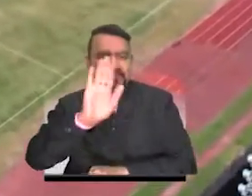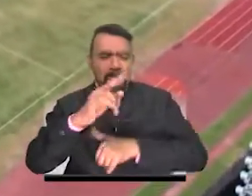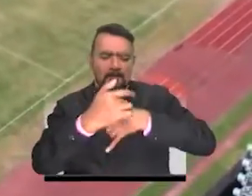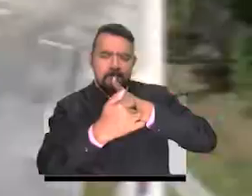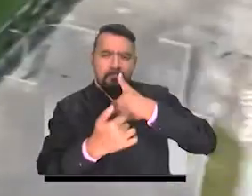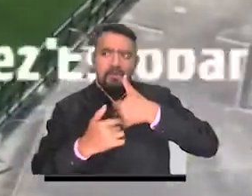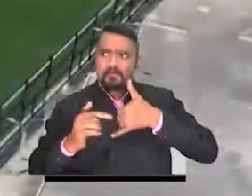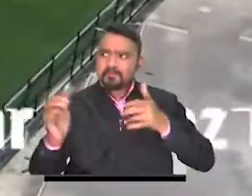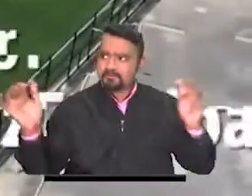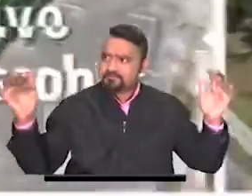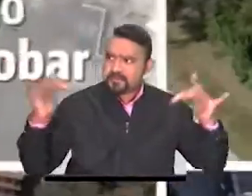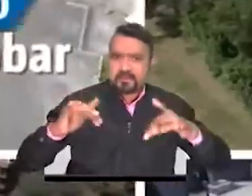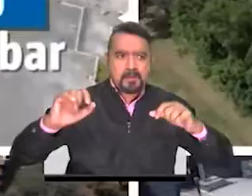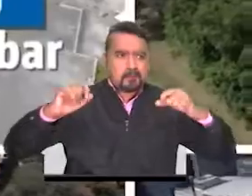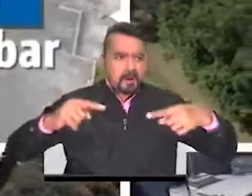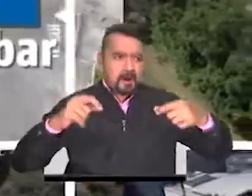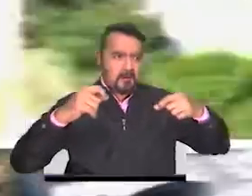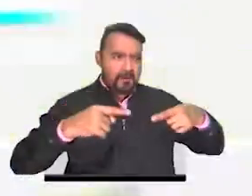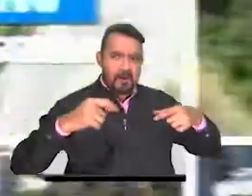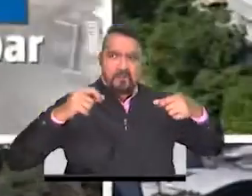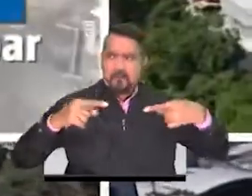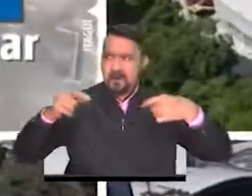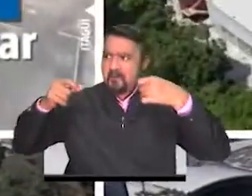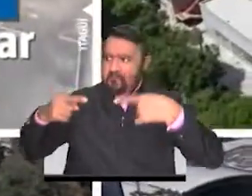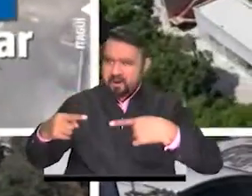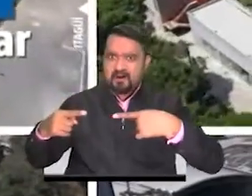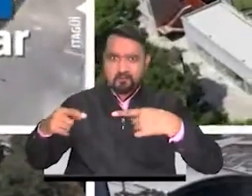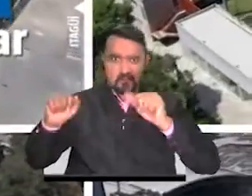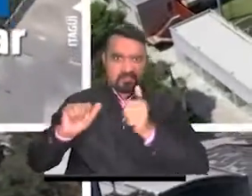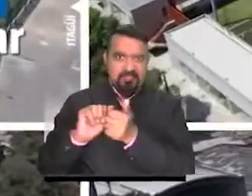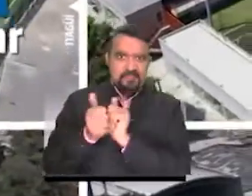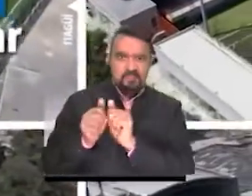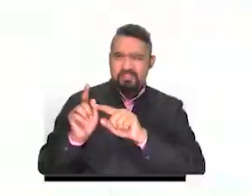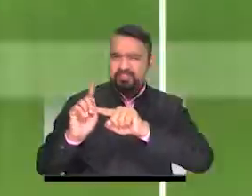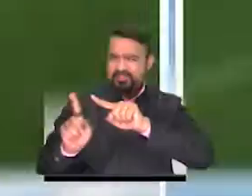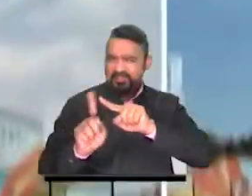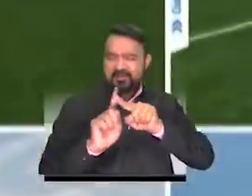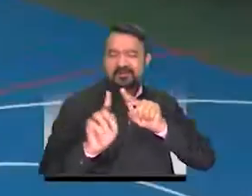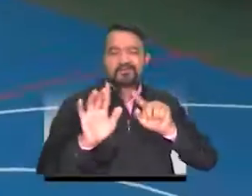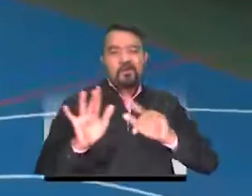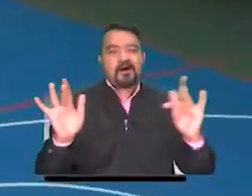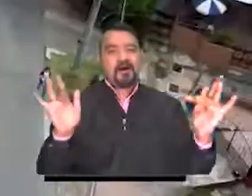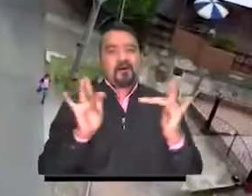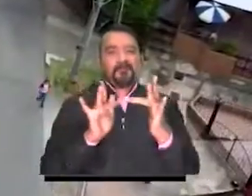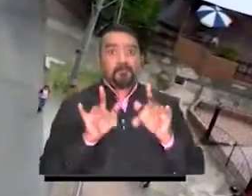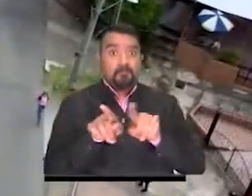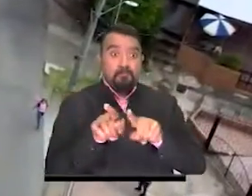garantizando escenarios en óptimas condiciones técnicas para cada una de las disciplinas y para seguir